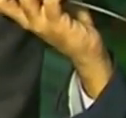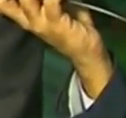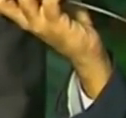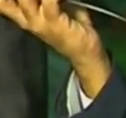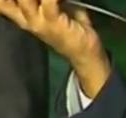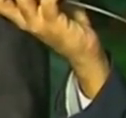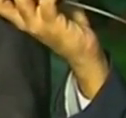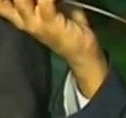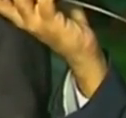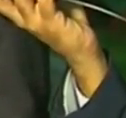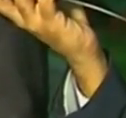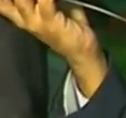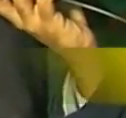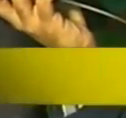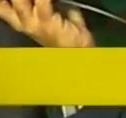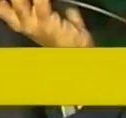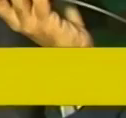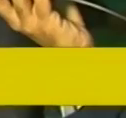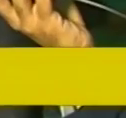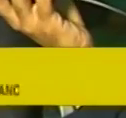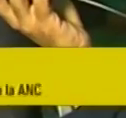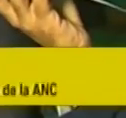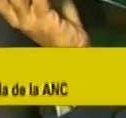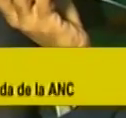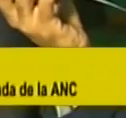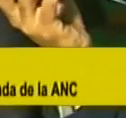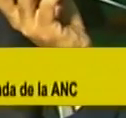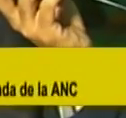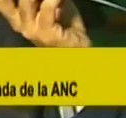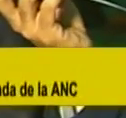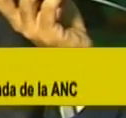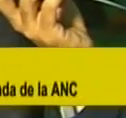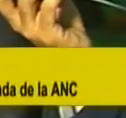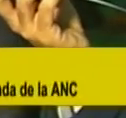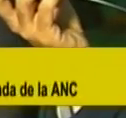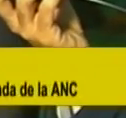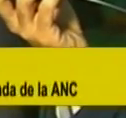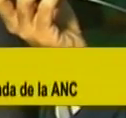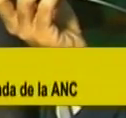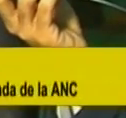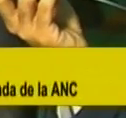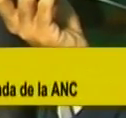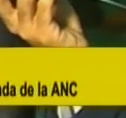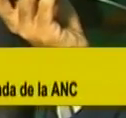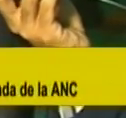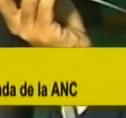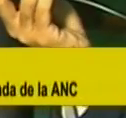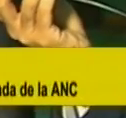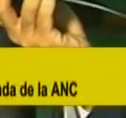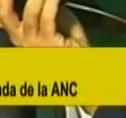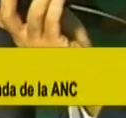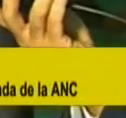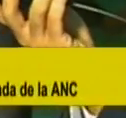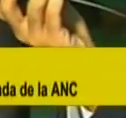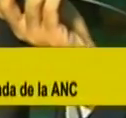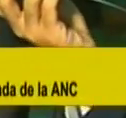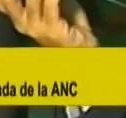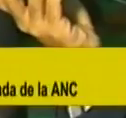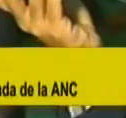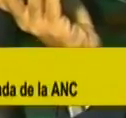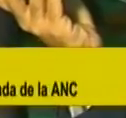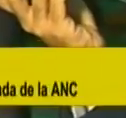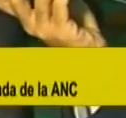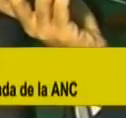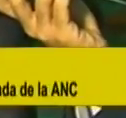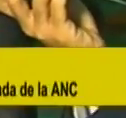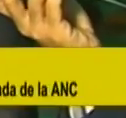que aprobamos la ley del conglomerado agroalimentario del sur, AgroSur, y ahora empezamos la ley a